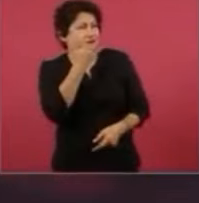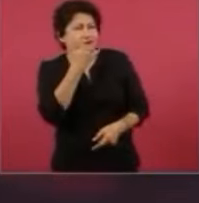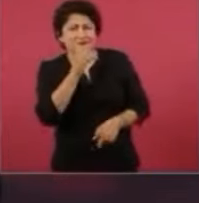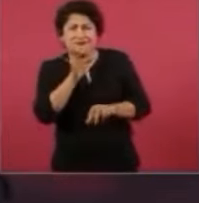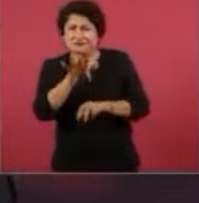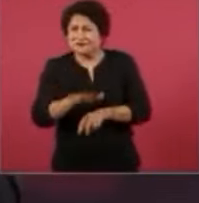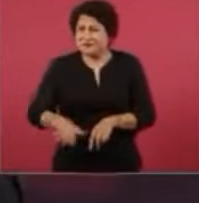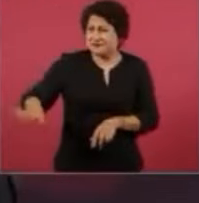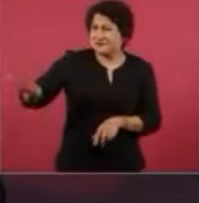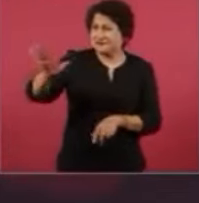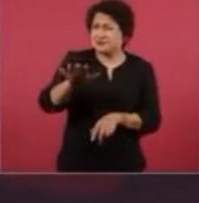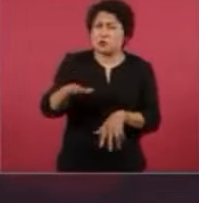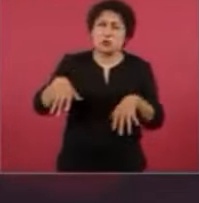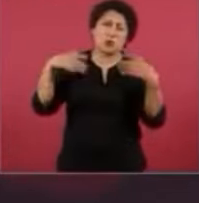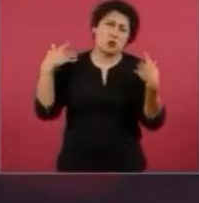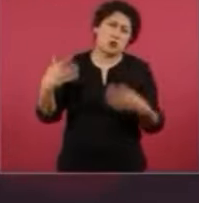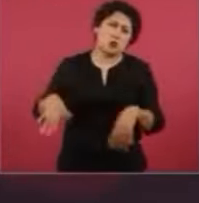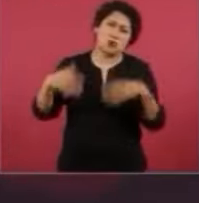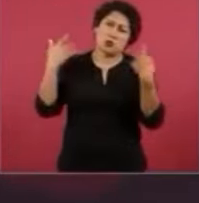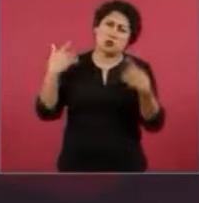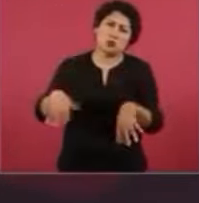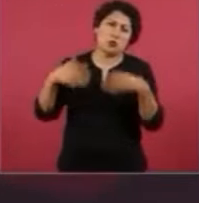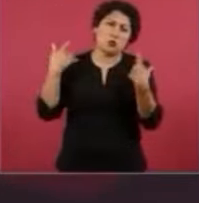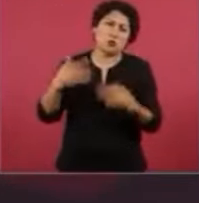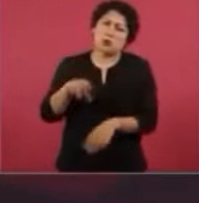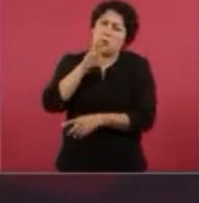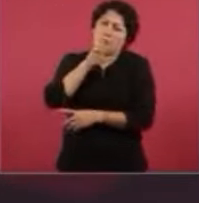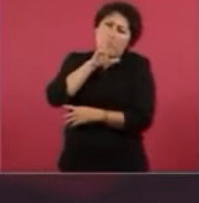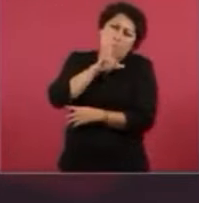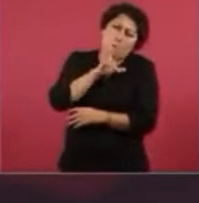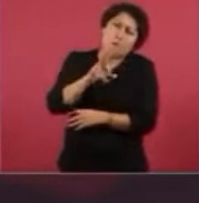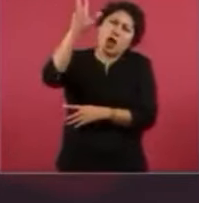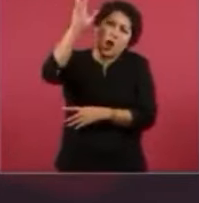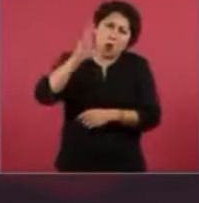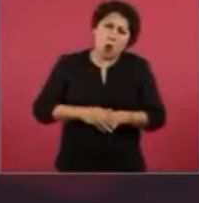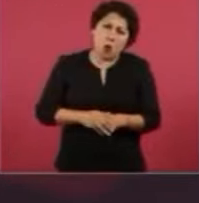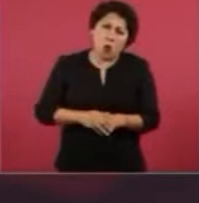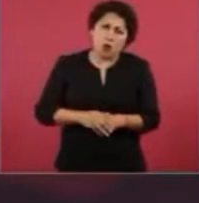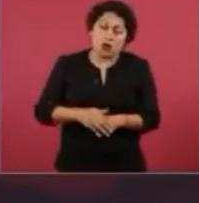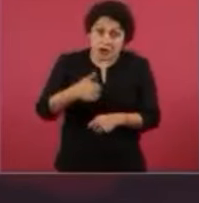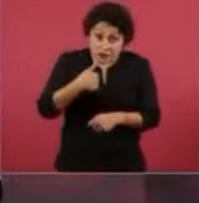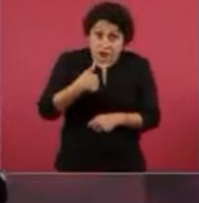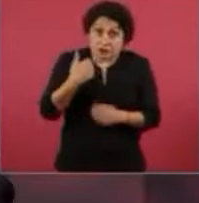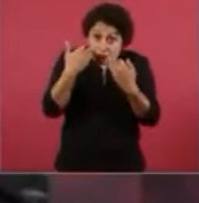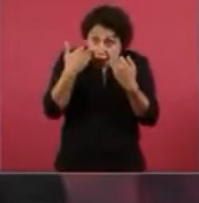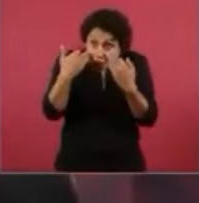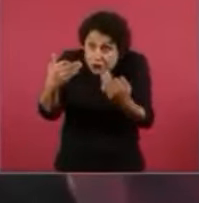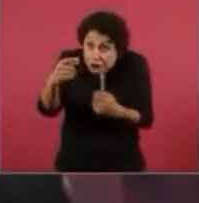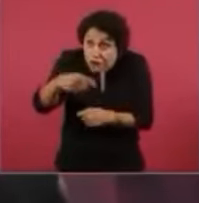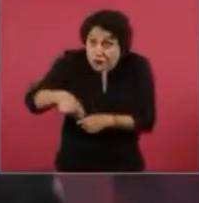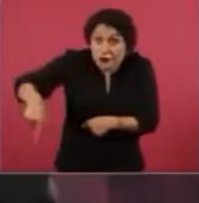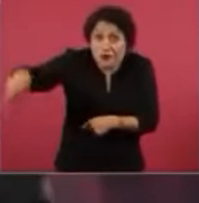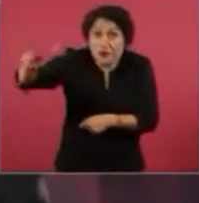excepcional sobre eso es que quiero escribir porque ese es el gran mito